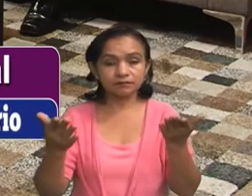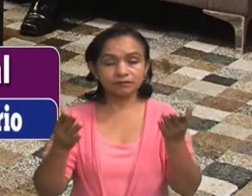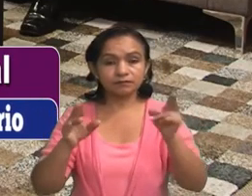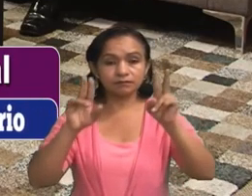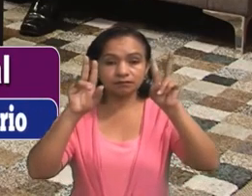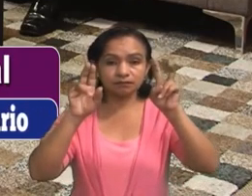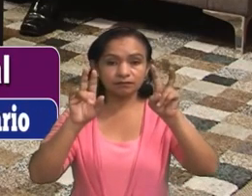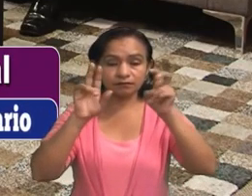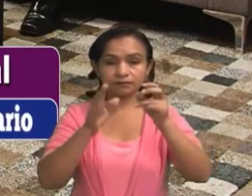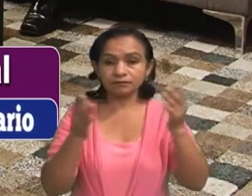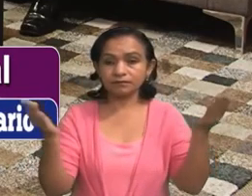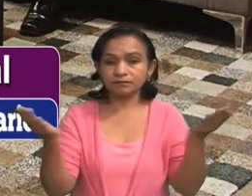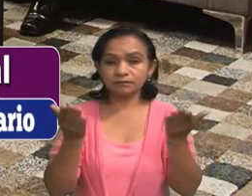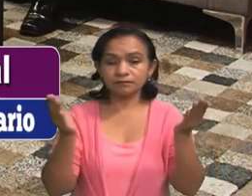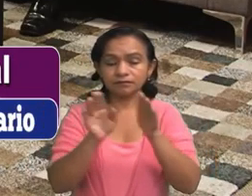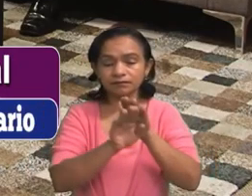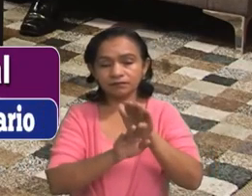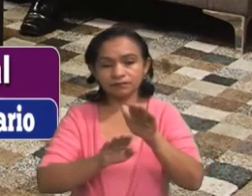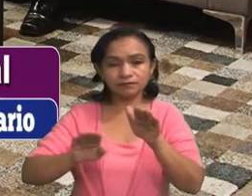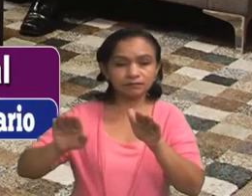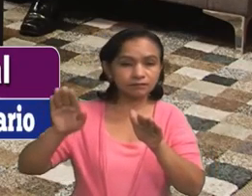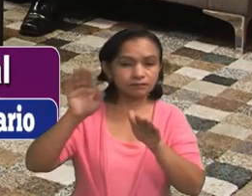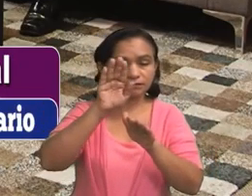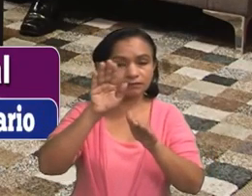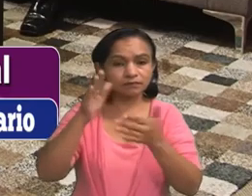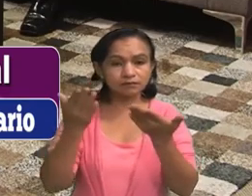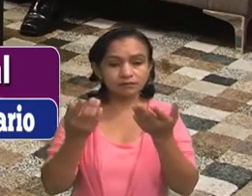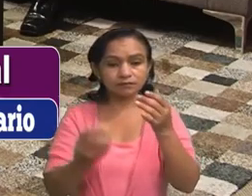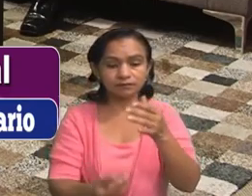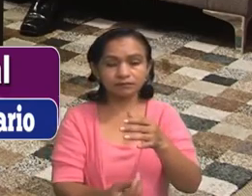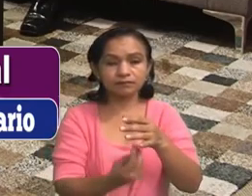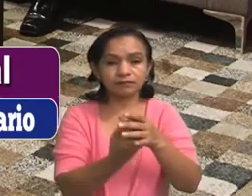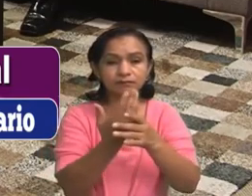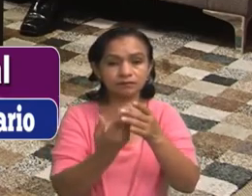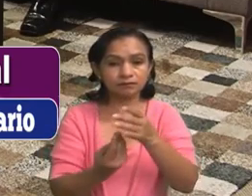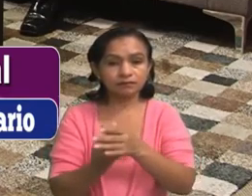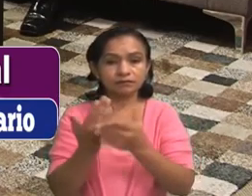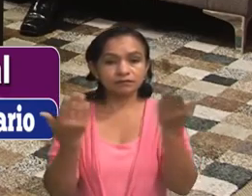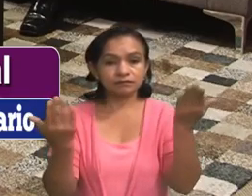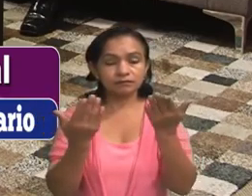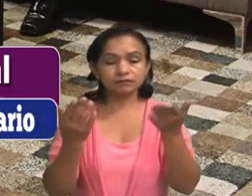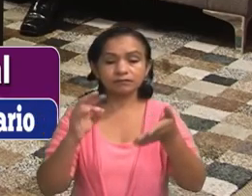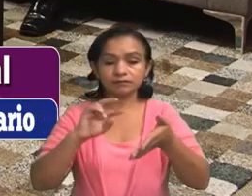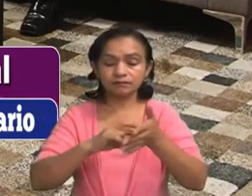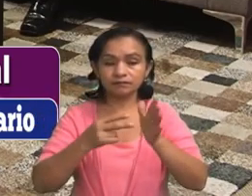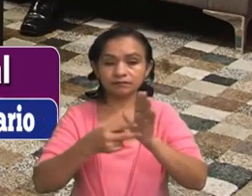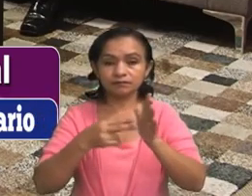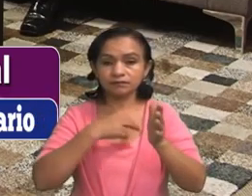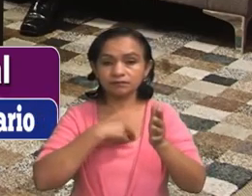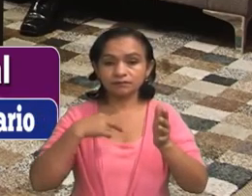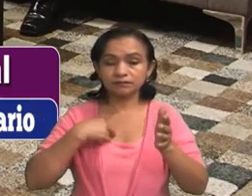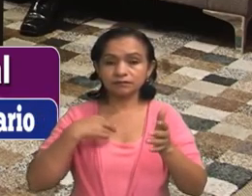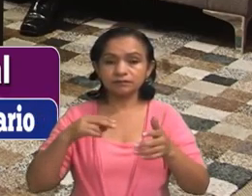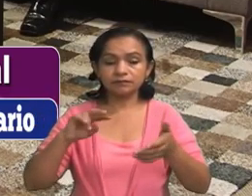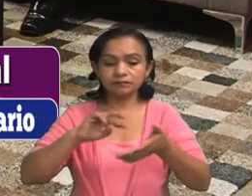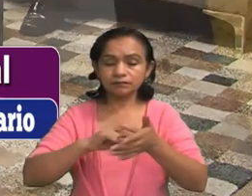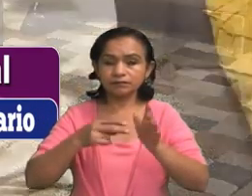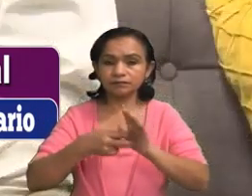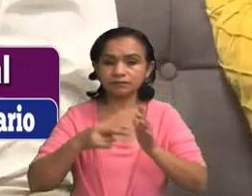rural va más allá de solamente la agricultura, pero obviamente que lo implica. ¿Qué quiero decir con